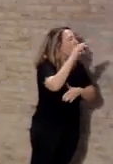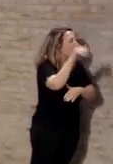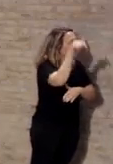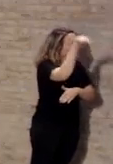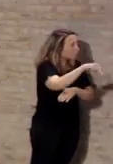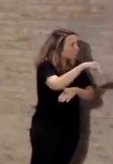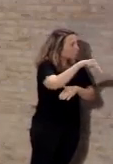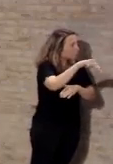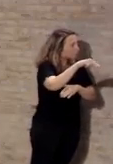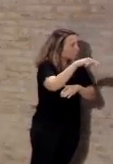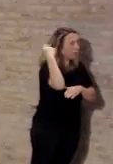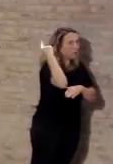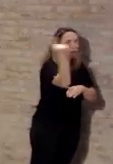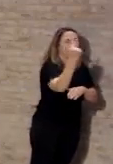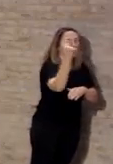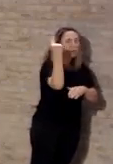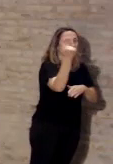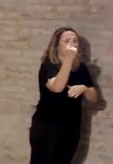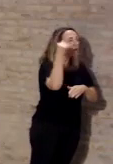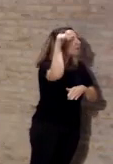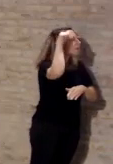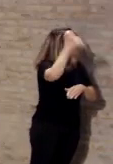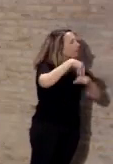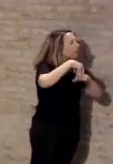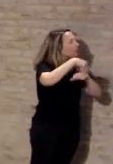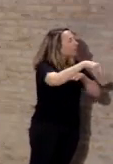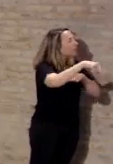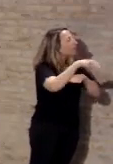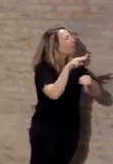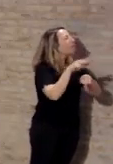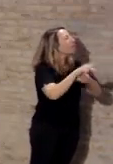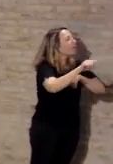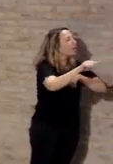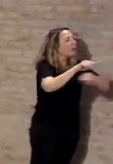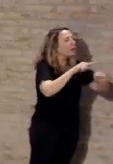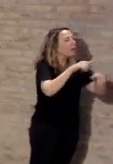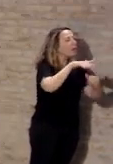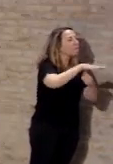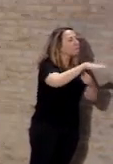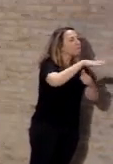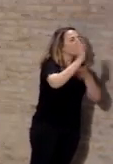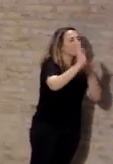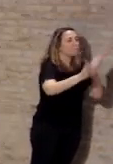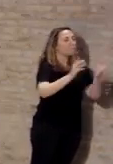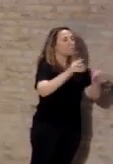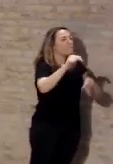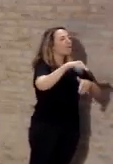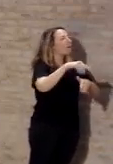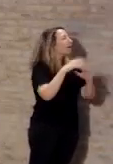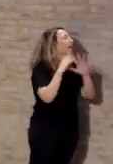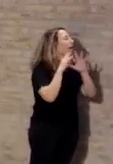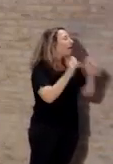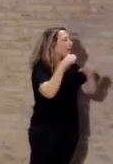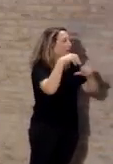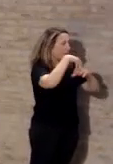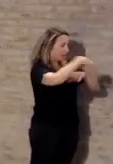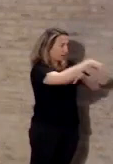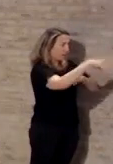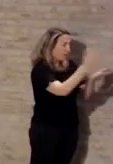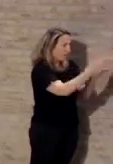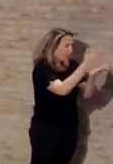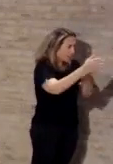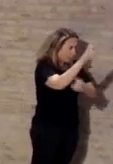que es la directora de la dirección de atención y prevención en la violencia de género de la secretaría